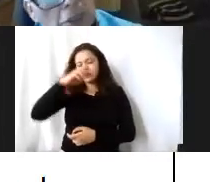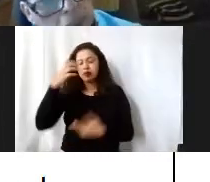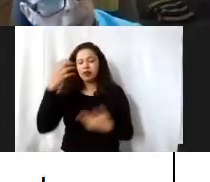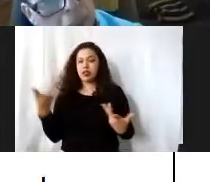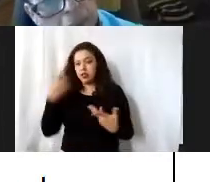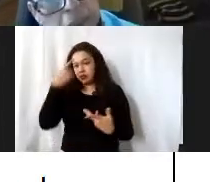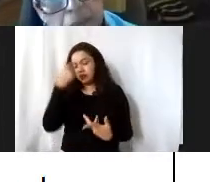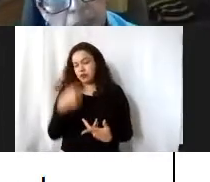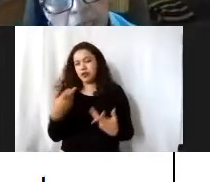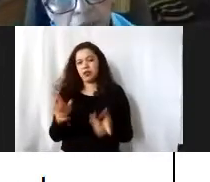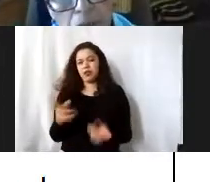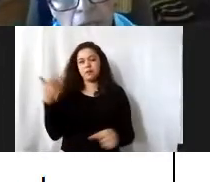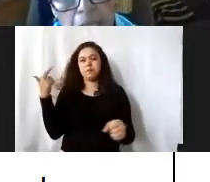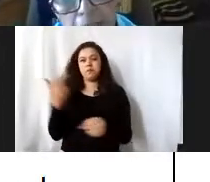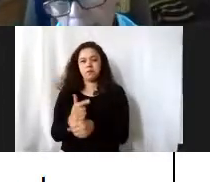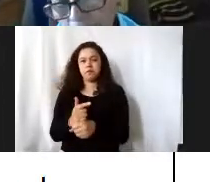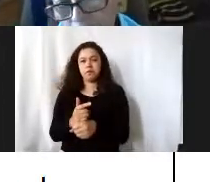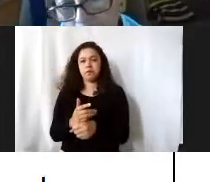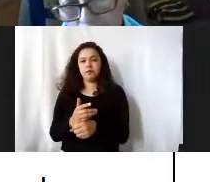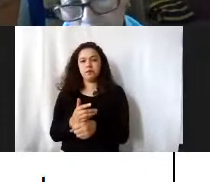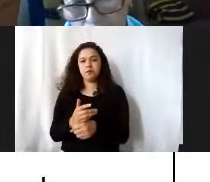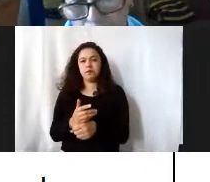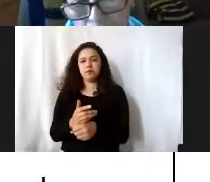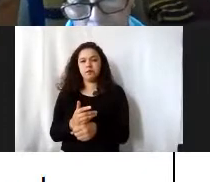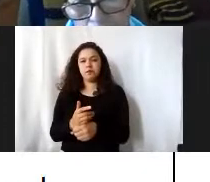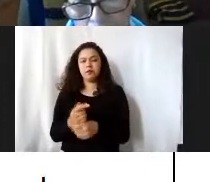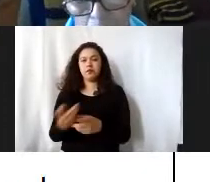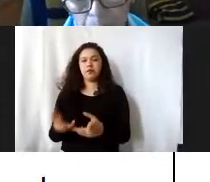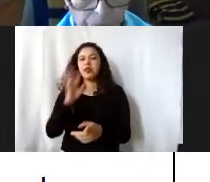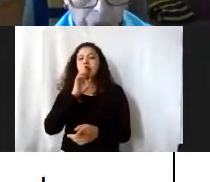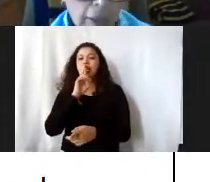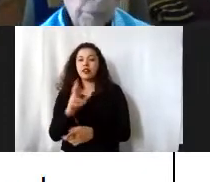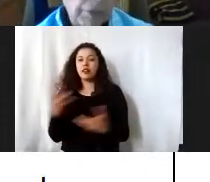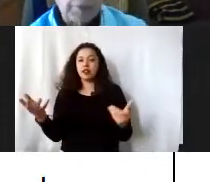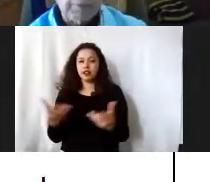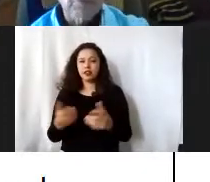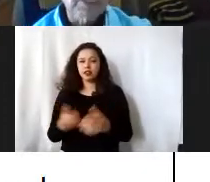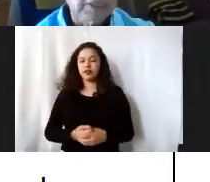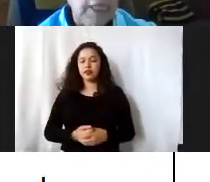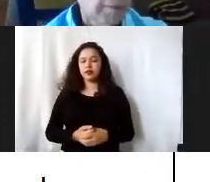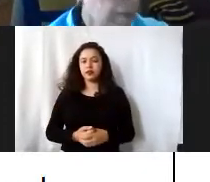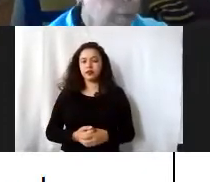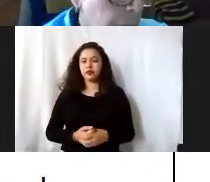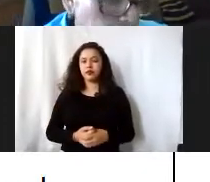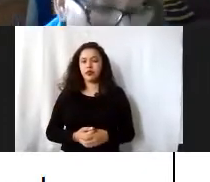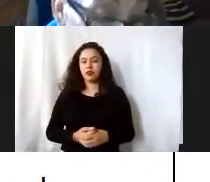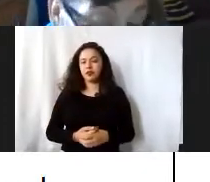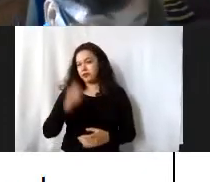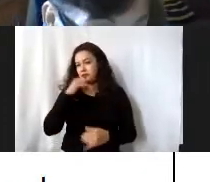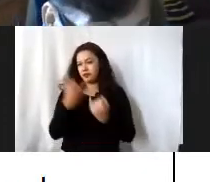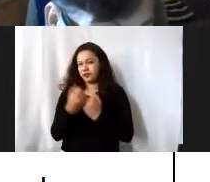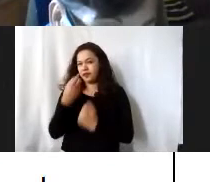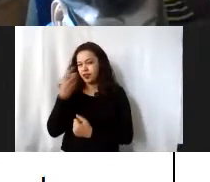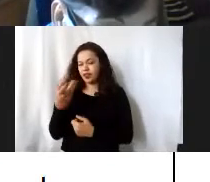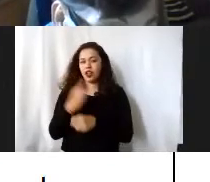momento determinado hacer esto, ¿no? Y porque como tú dices, por ejemplo, ahorita con